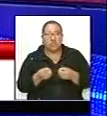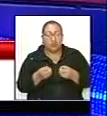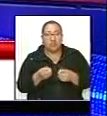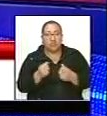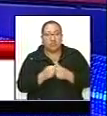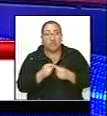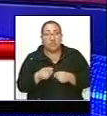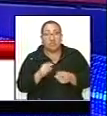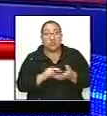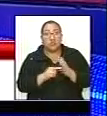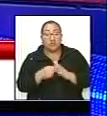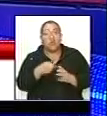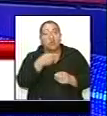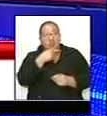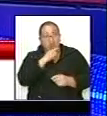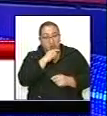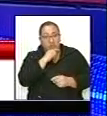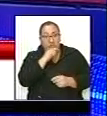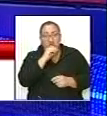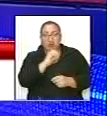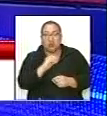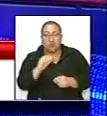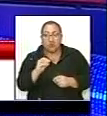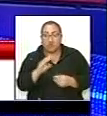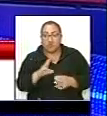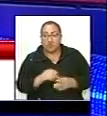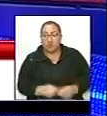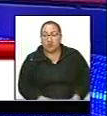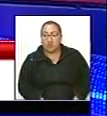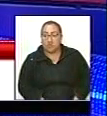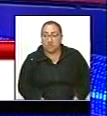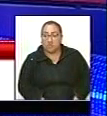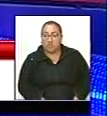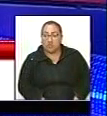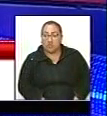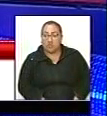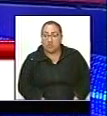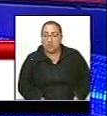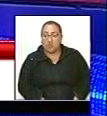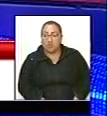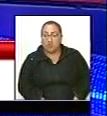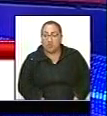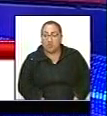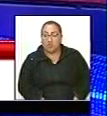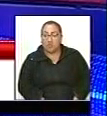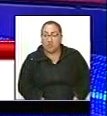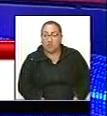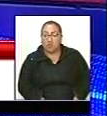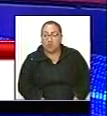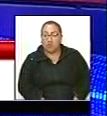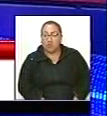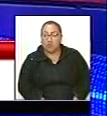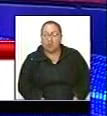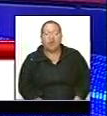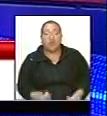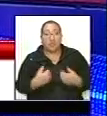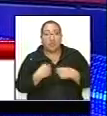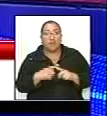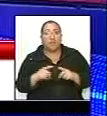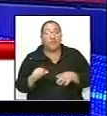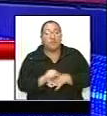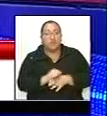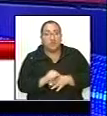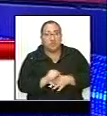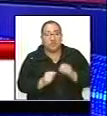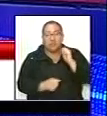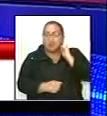Por eso las mujeres necesitan, sin duda, pues, tener diferentes prácticas